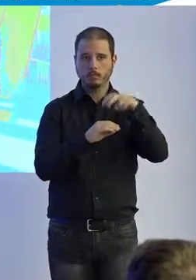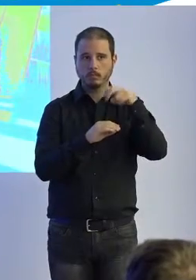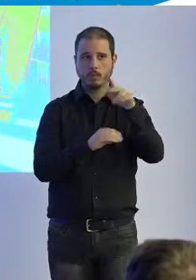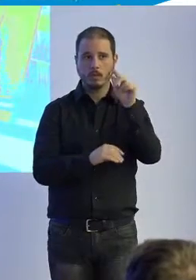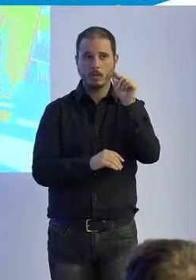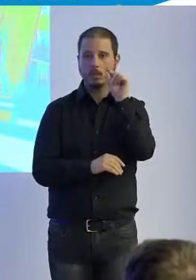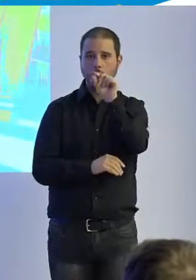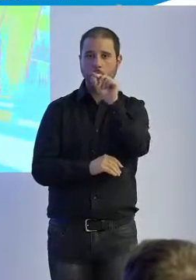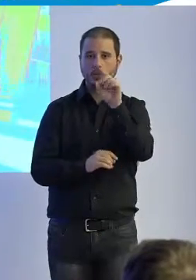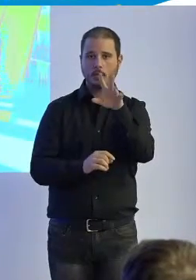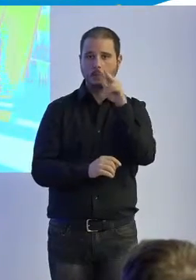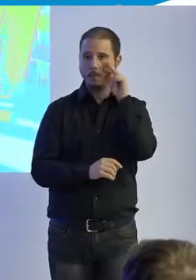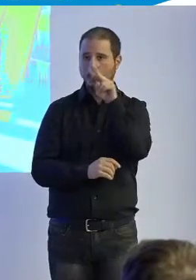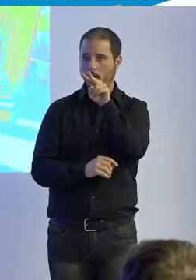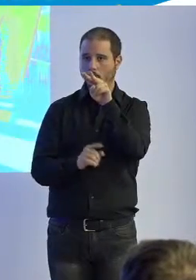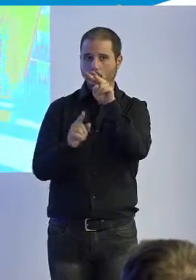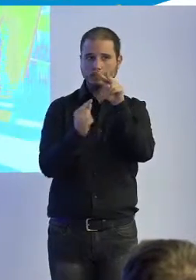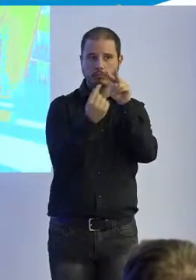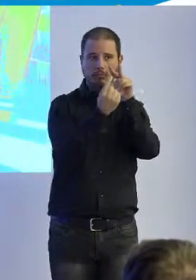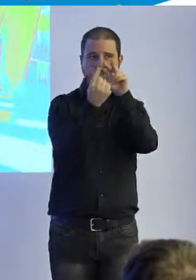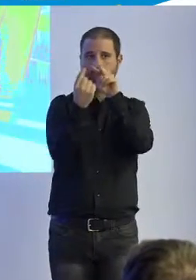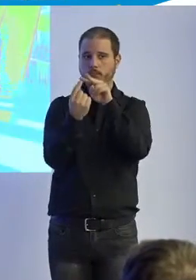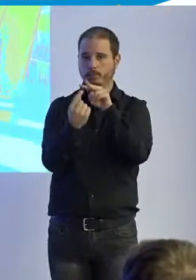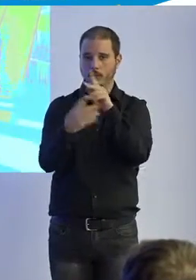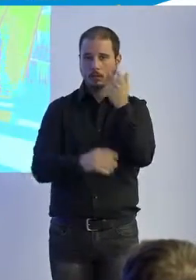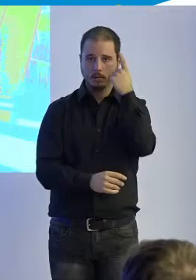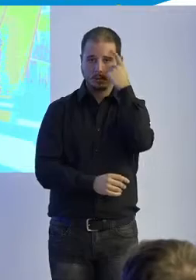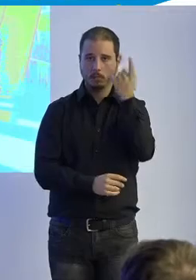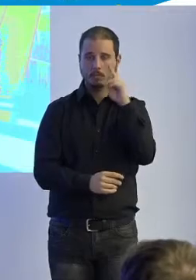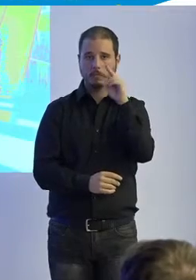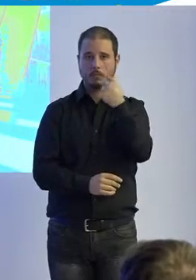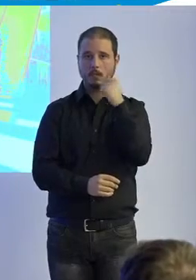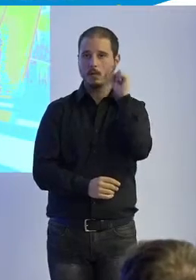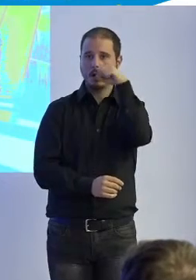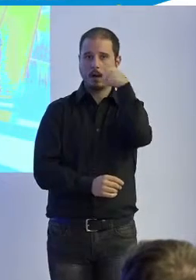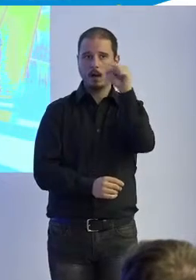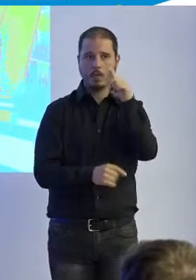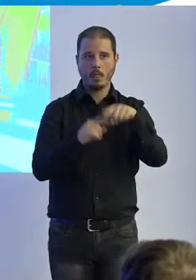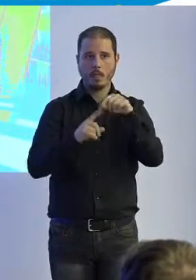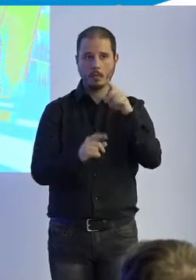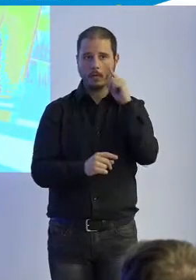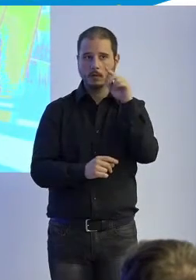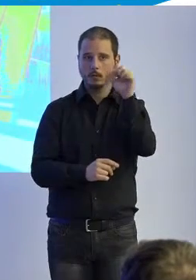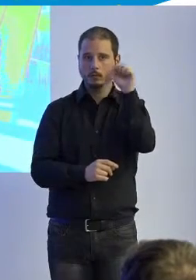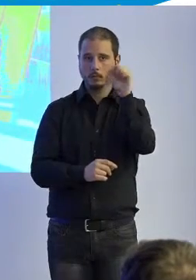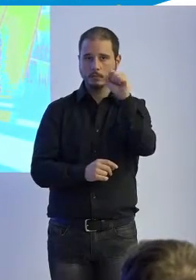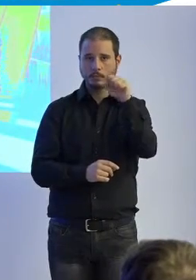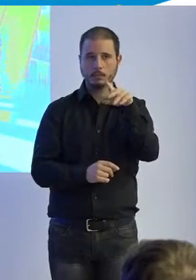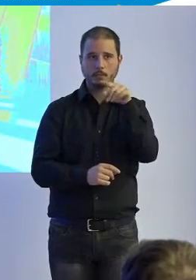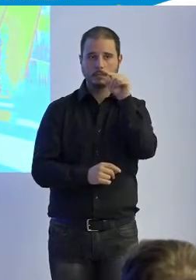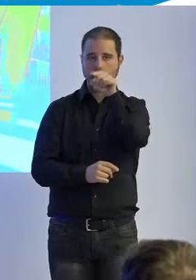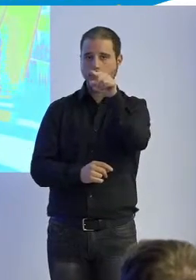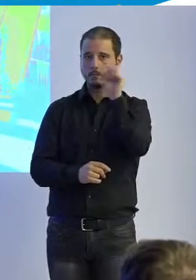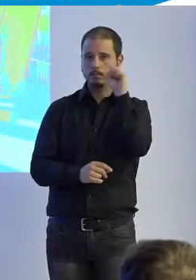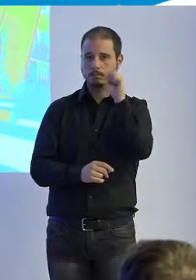ahí en medio es como la mirada, te lo está reconociendo por el posicionamiento de la cabeza, y cuando seleccionas un objeto, aquí es cuando hace la aceptación